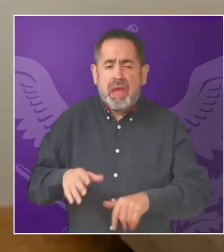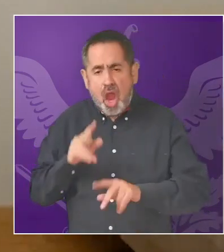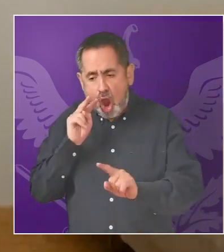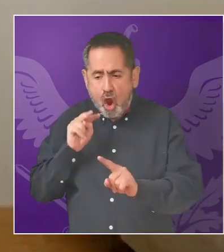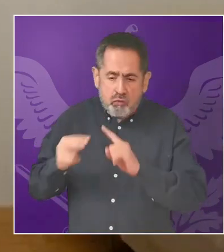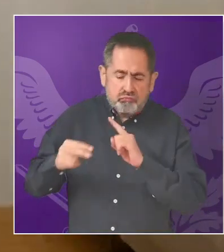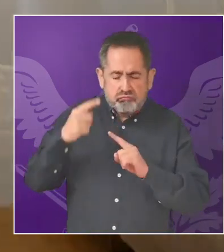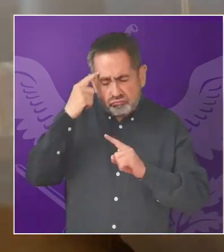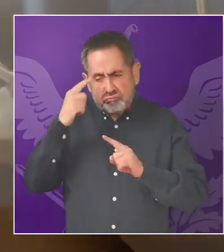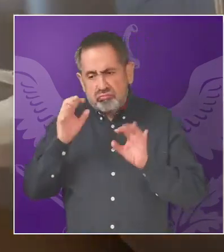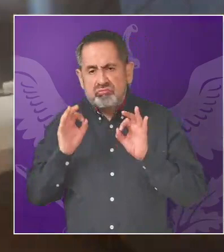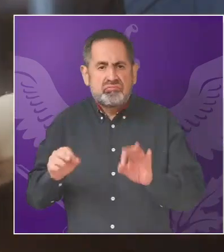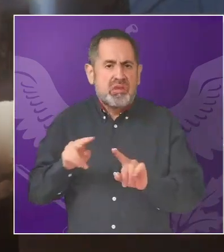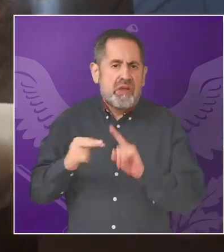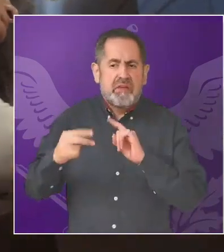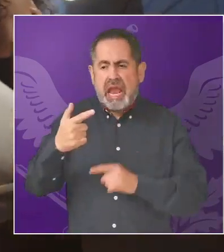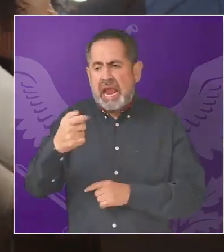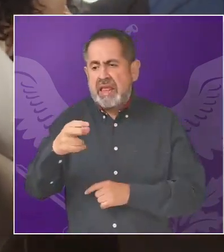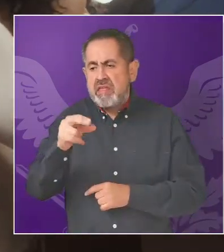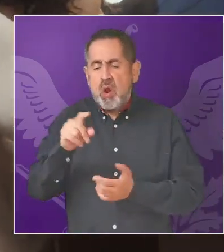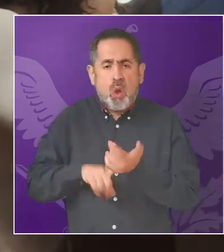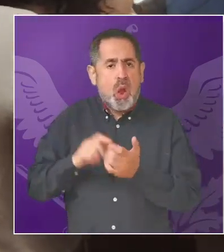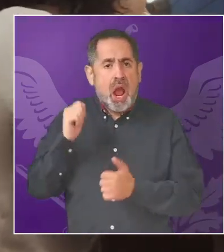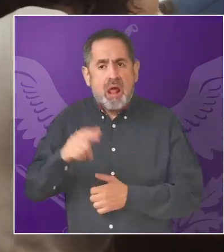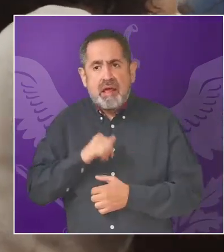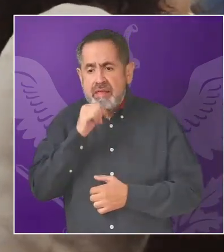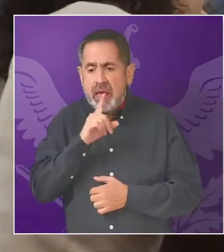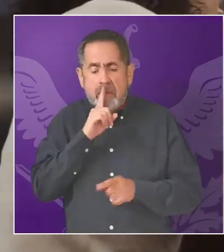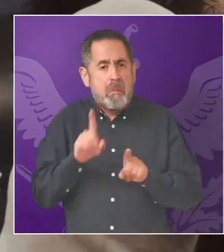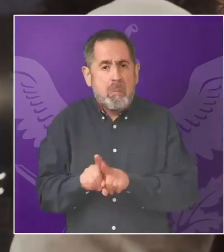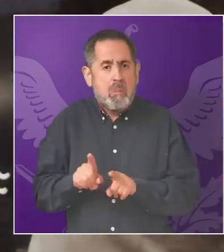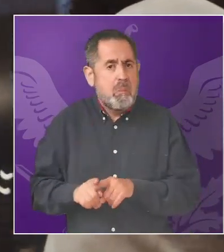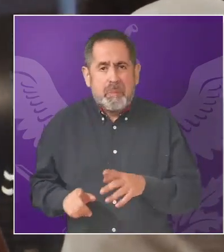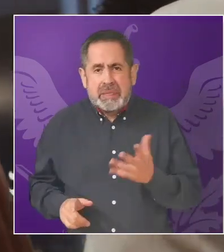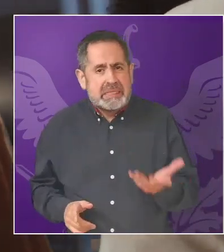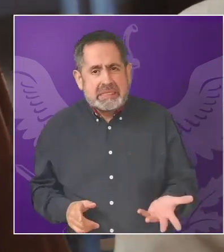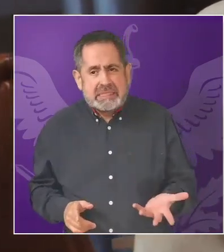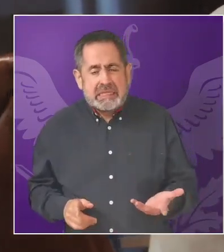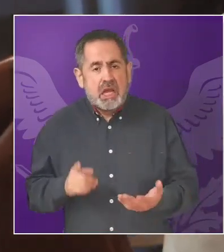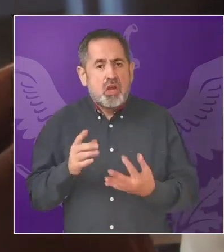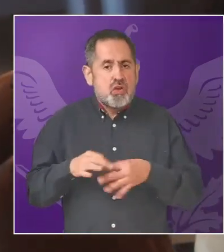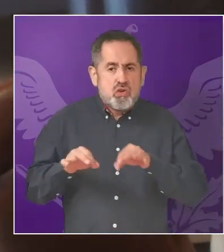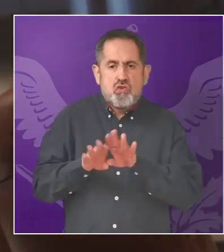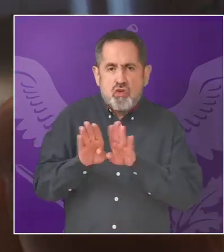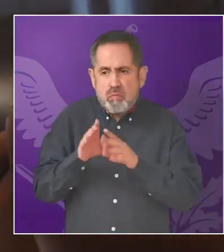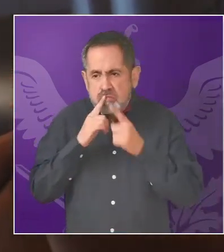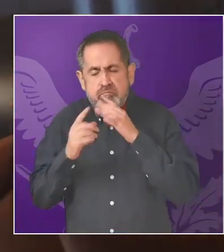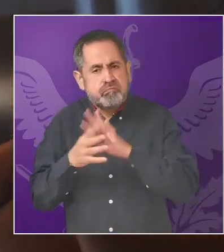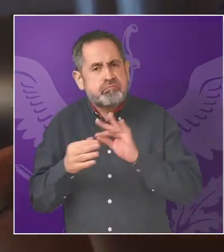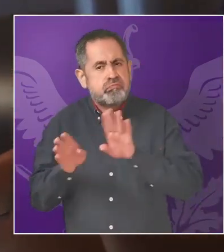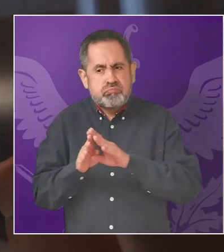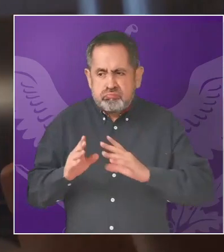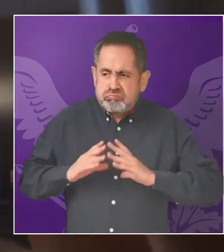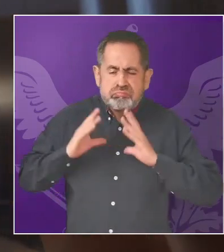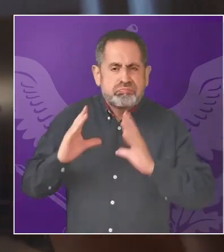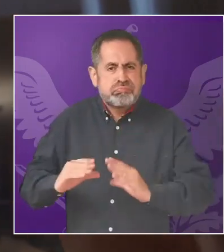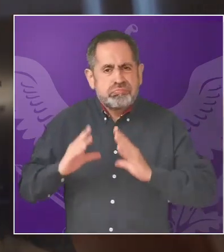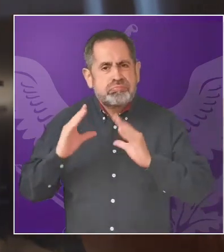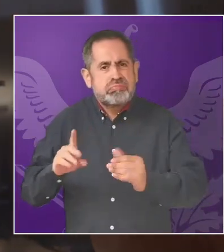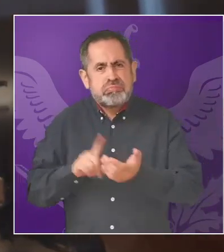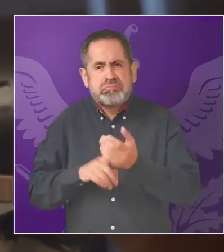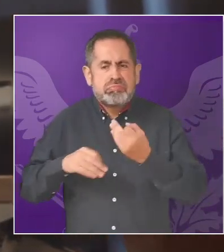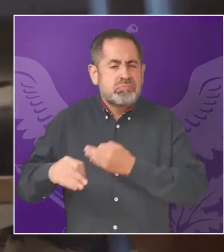un enfoque diferenciado de género en donde se atendiera de manera específica y con